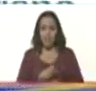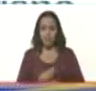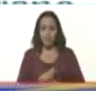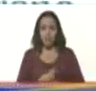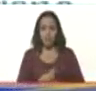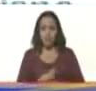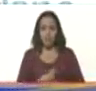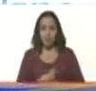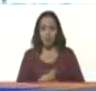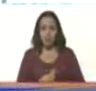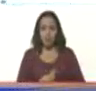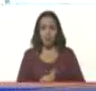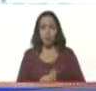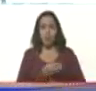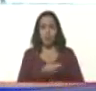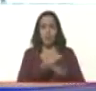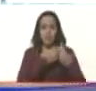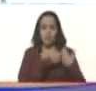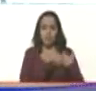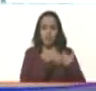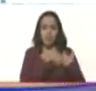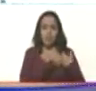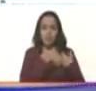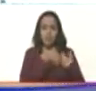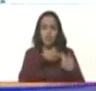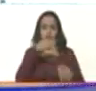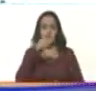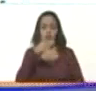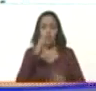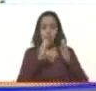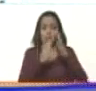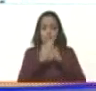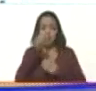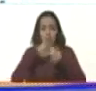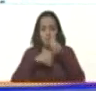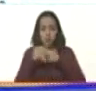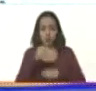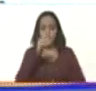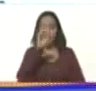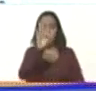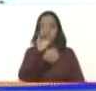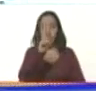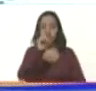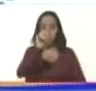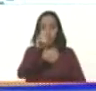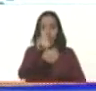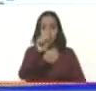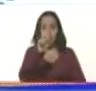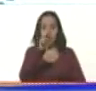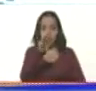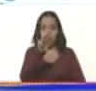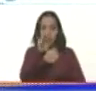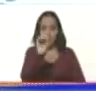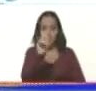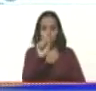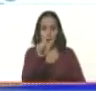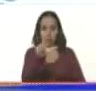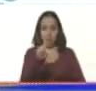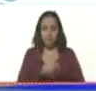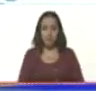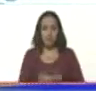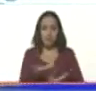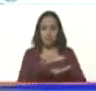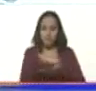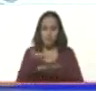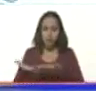Fundaproal, la comida, las casas de alimentación, que debemos prever no solamente la comida, sino